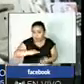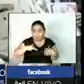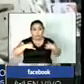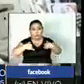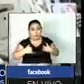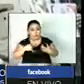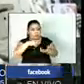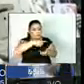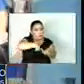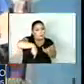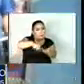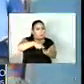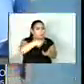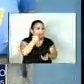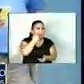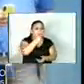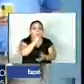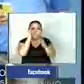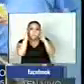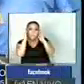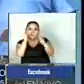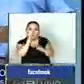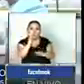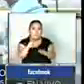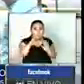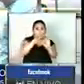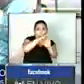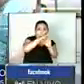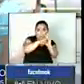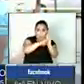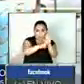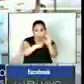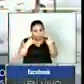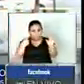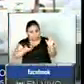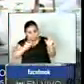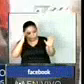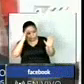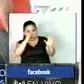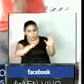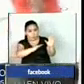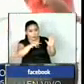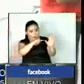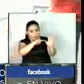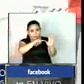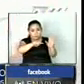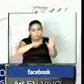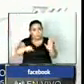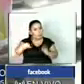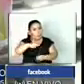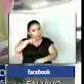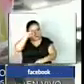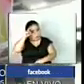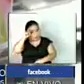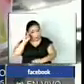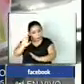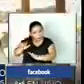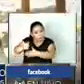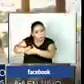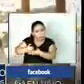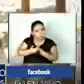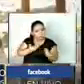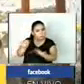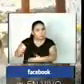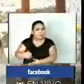ellos son los que están al pendiente de que todas las medidas preventivas se cumplan Ahora su esfuerzo fue reconocido